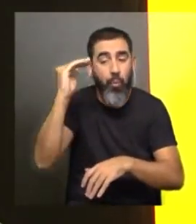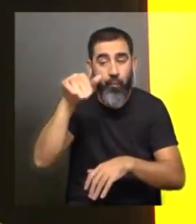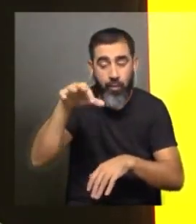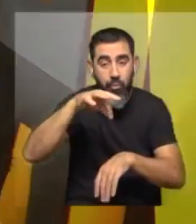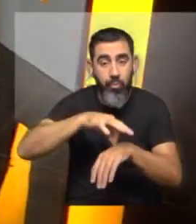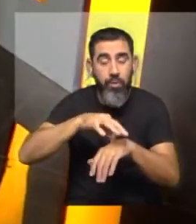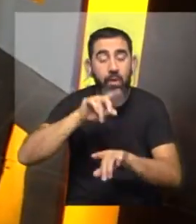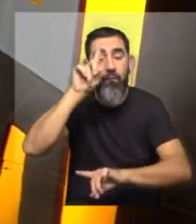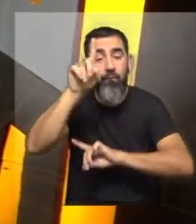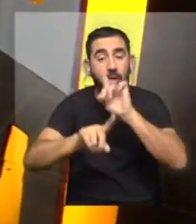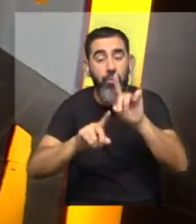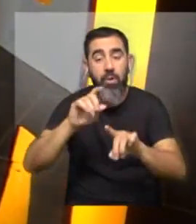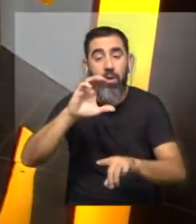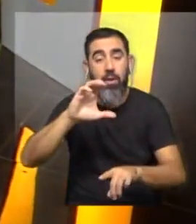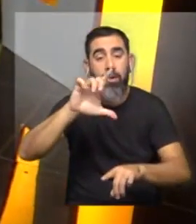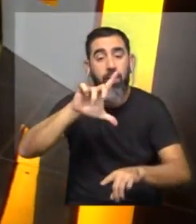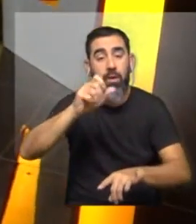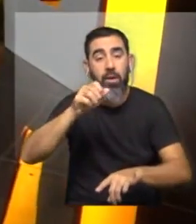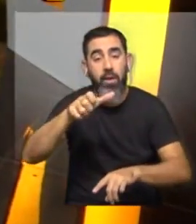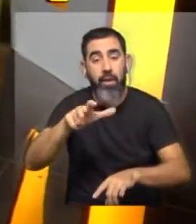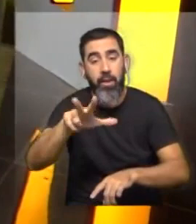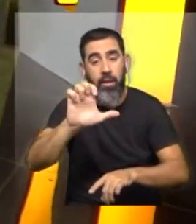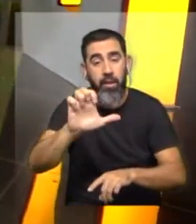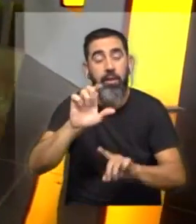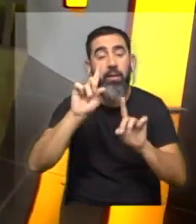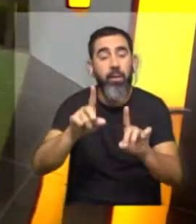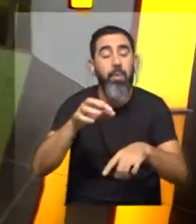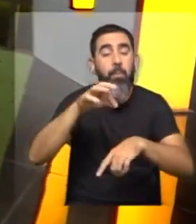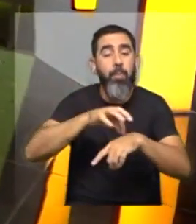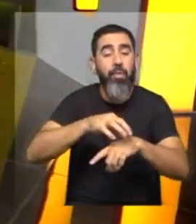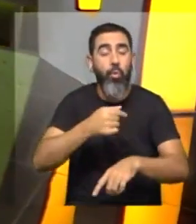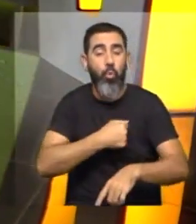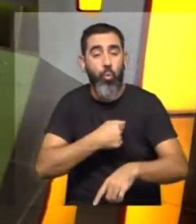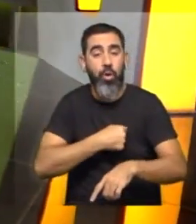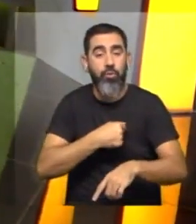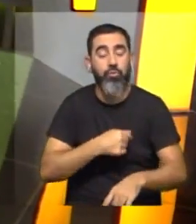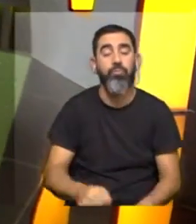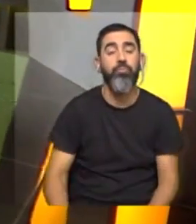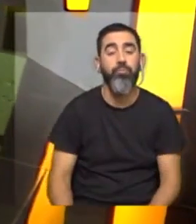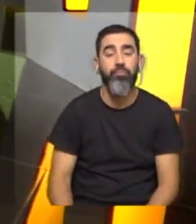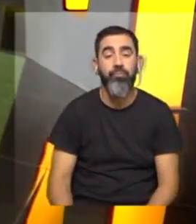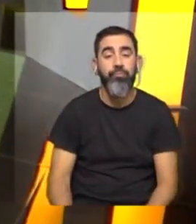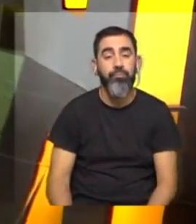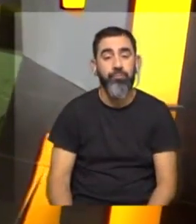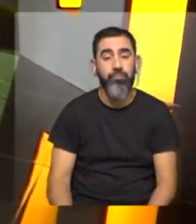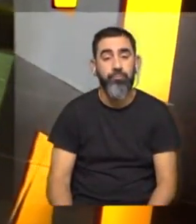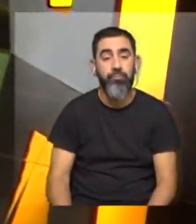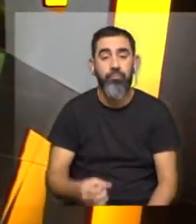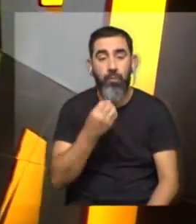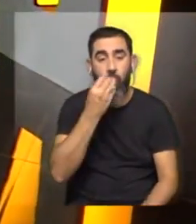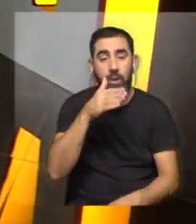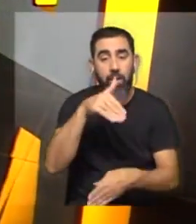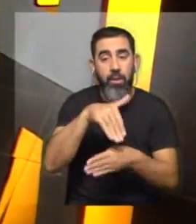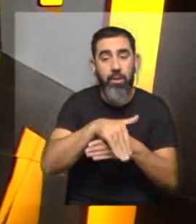de la Facultad de Medicina del CLAE y también es médico cardiólogo. Edgardo, bienvenido, muchas gracias por acompañarnos en Sobre Ciencia. Buenas tardes,